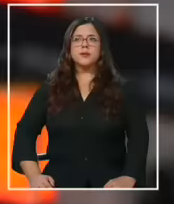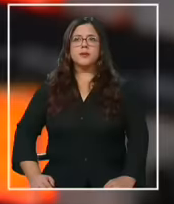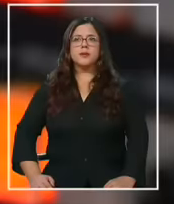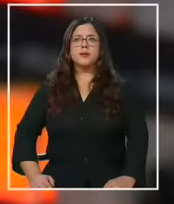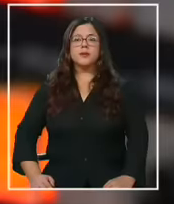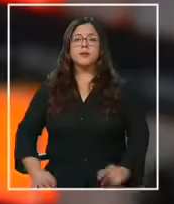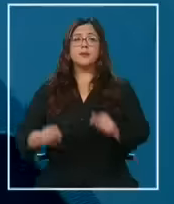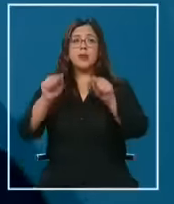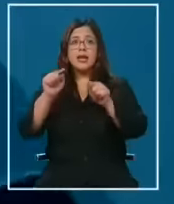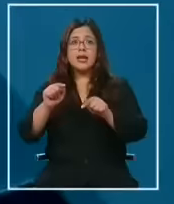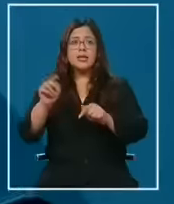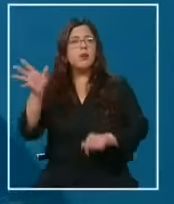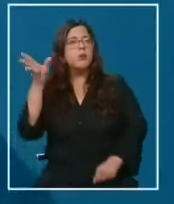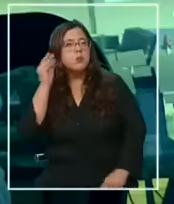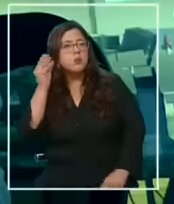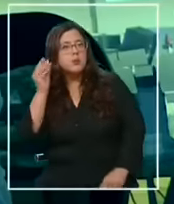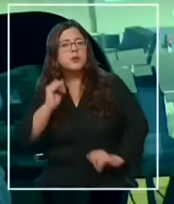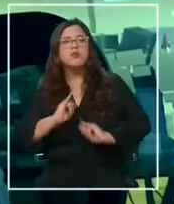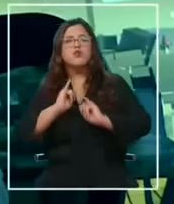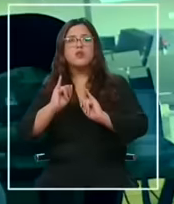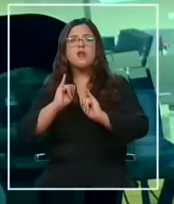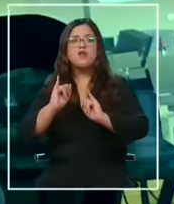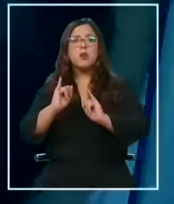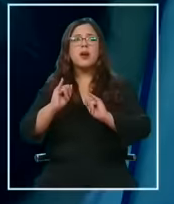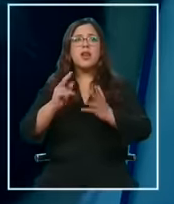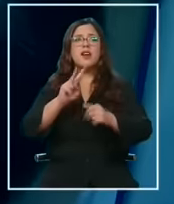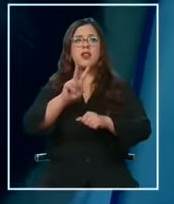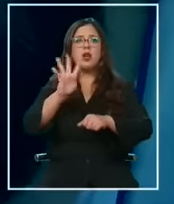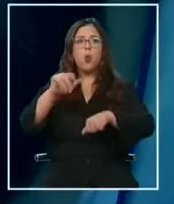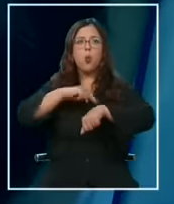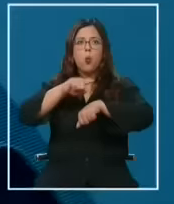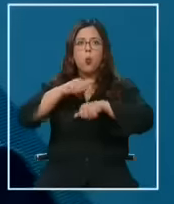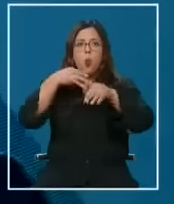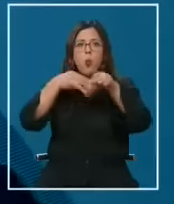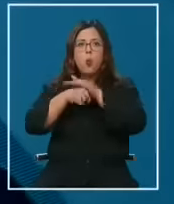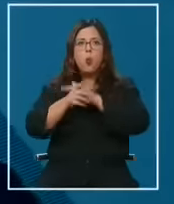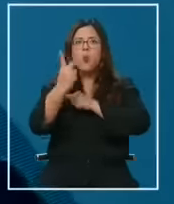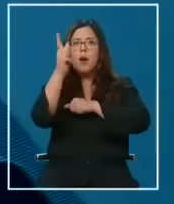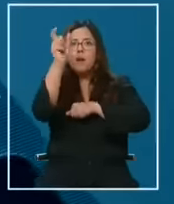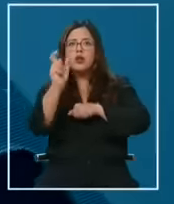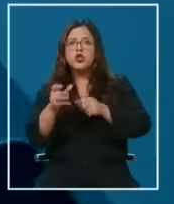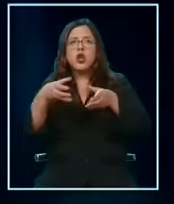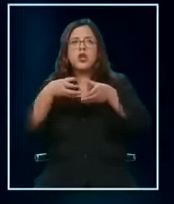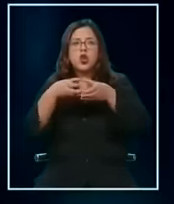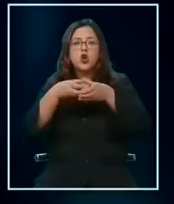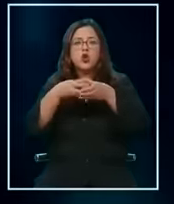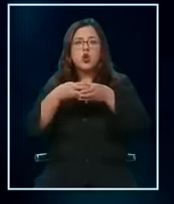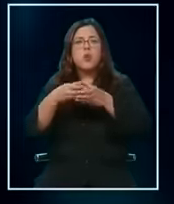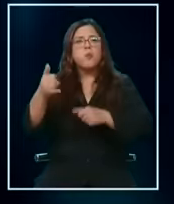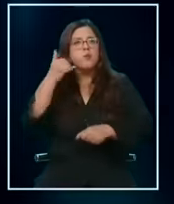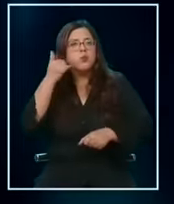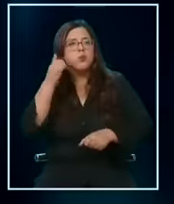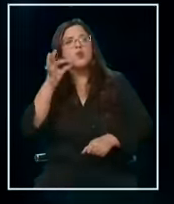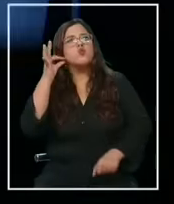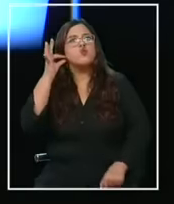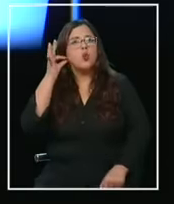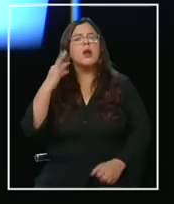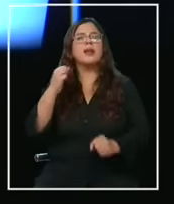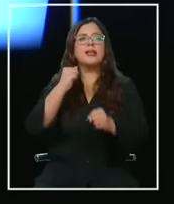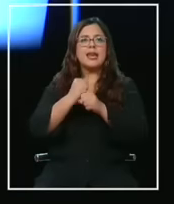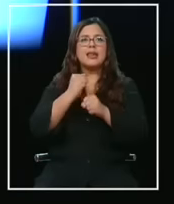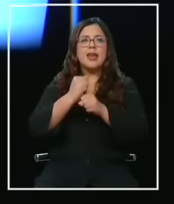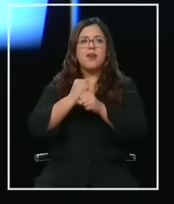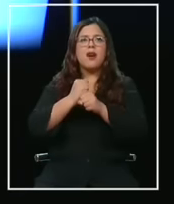En esta escucha telefónica al que Informe 24 tuvo acceso en exclusiva, un integrante de Los Gallegos llama a una de las mujeres que